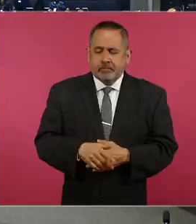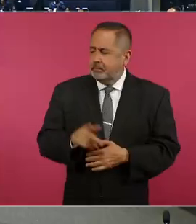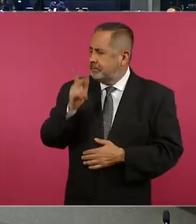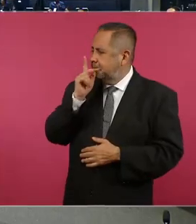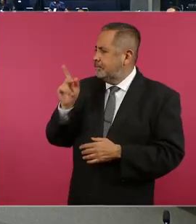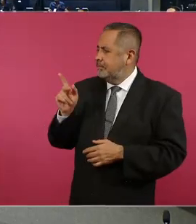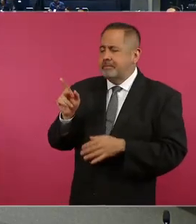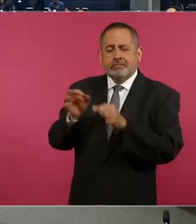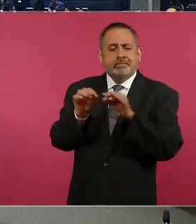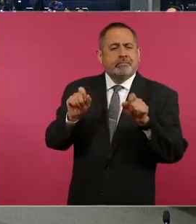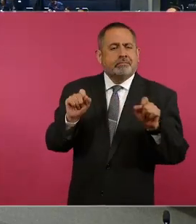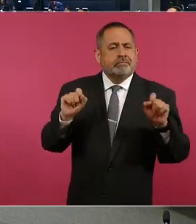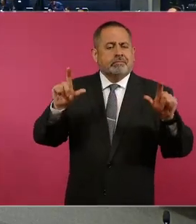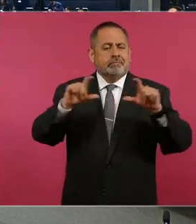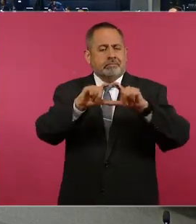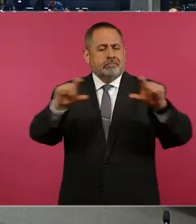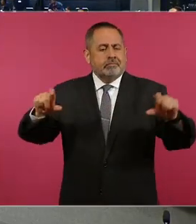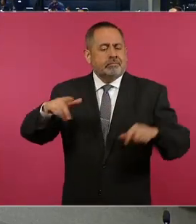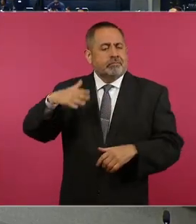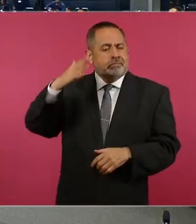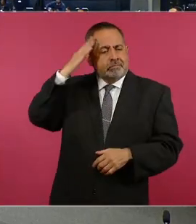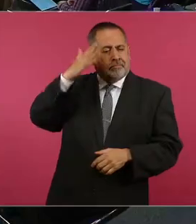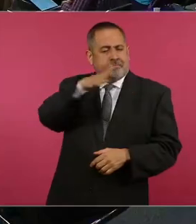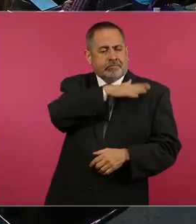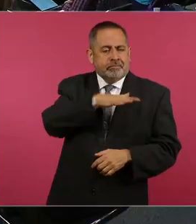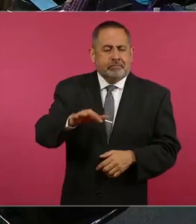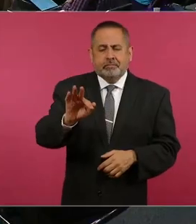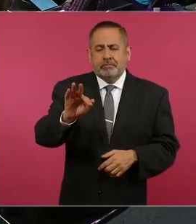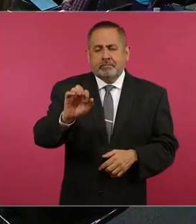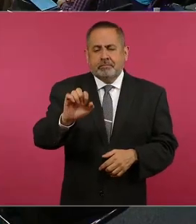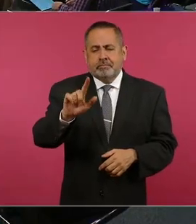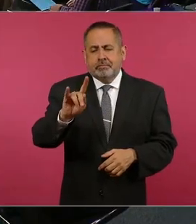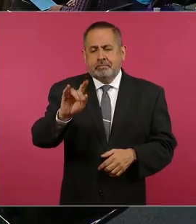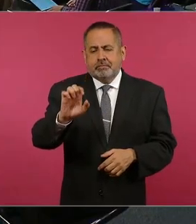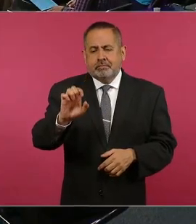del general Felipe Ángeles